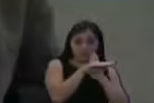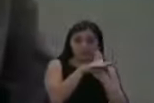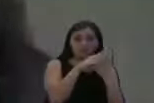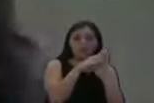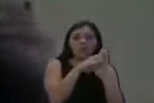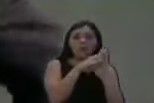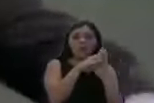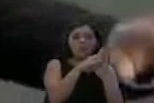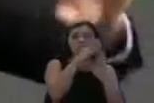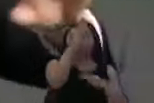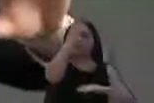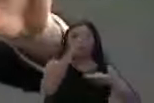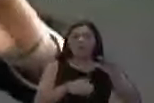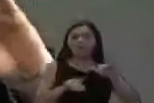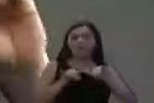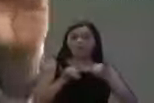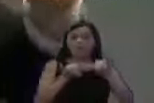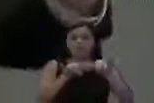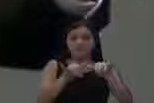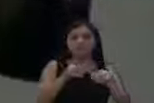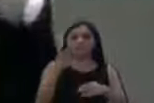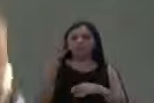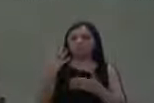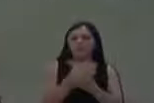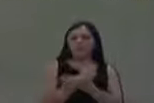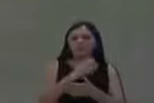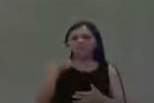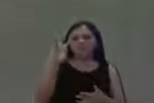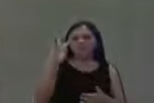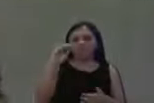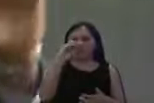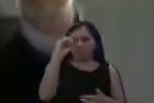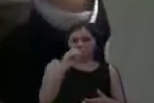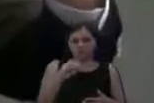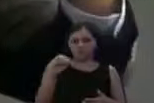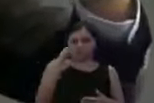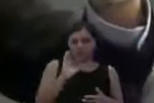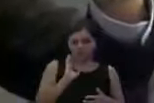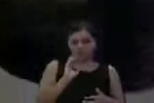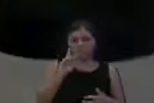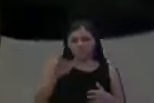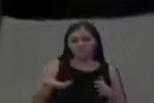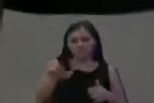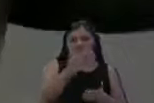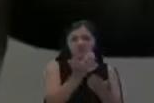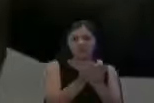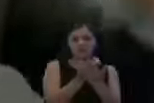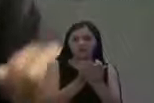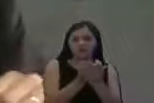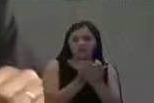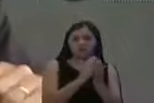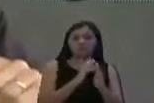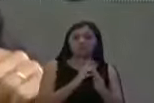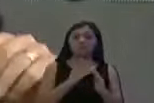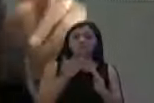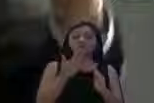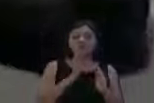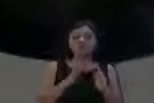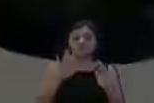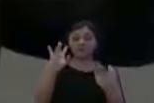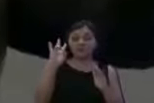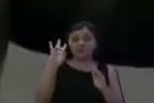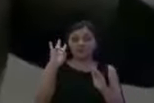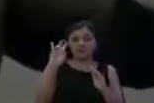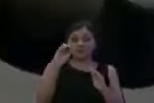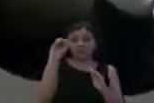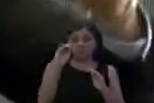plazos los que saben ingeniería financiera pongan 7.6 por a 10 años Eso sale un